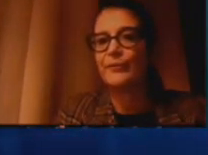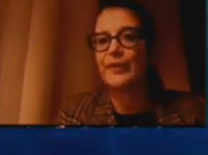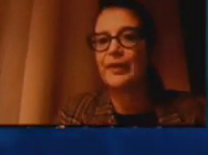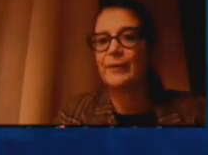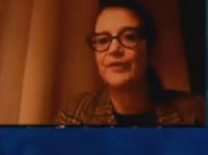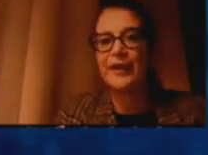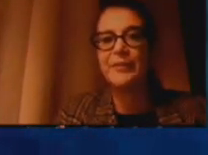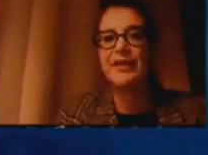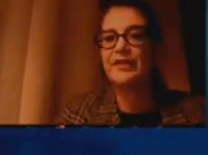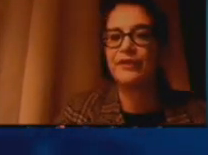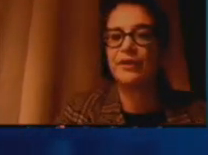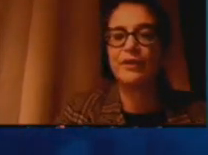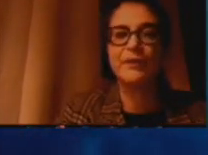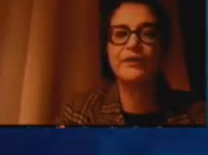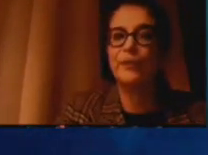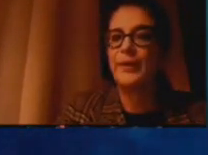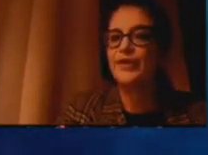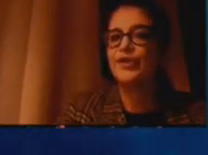muchas